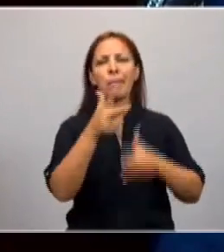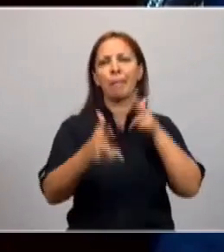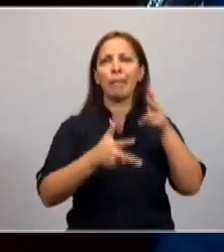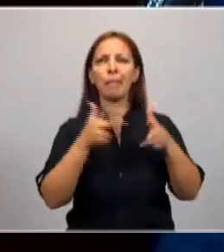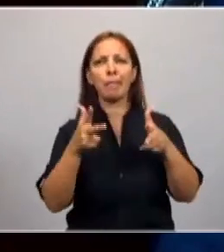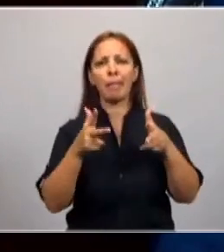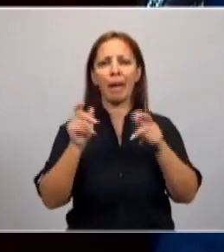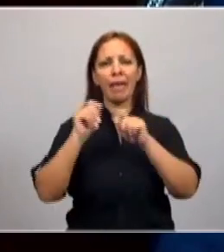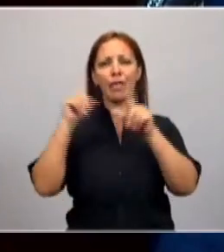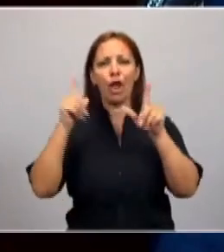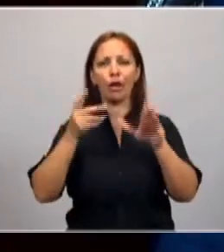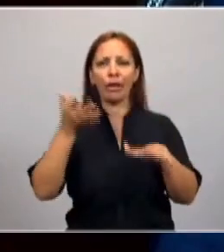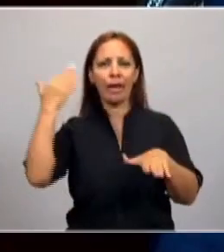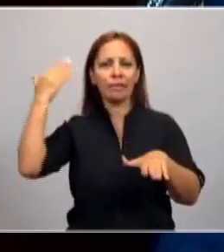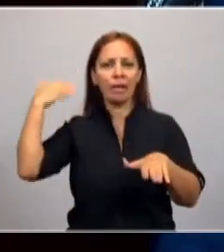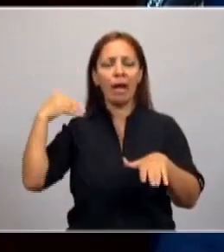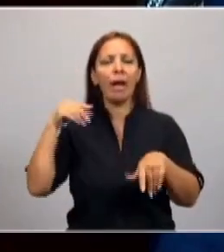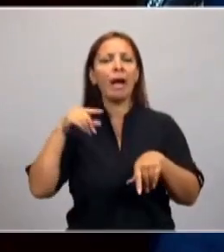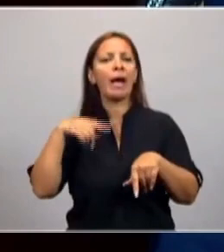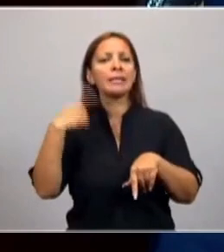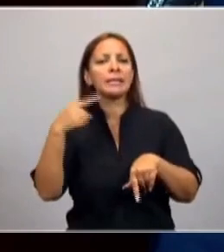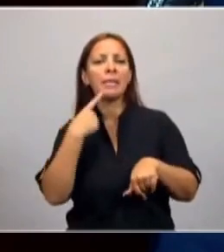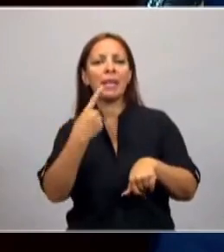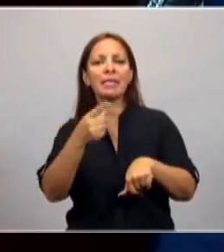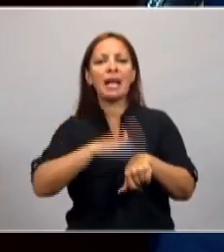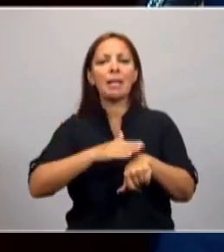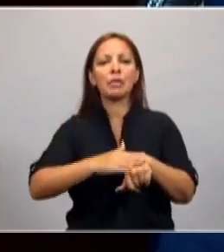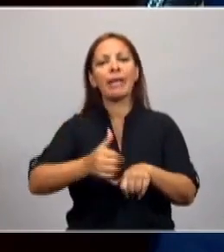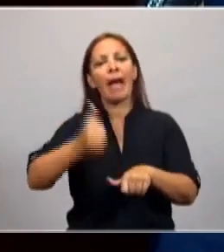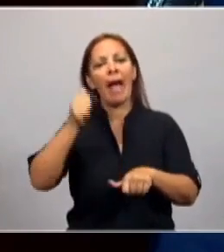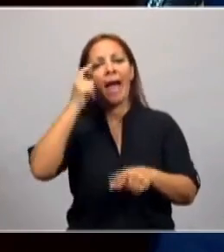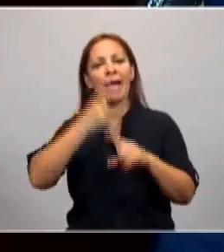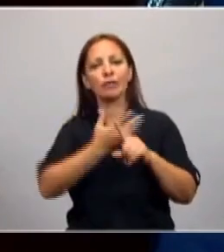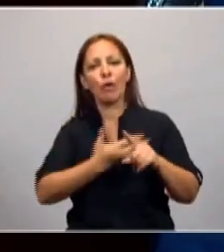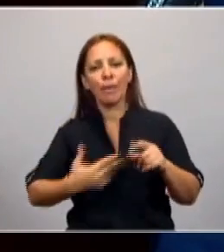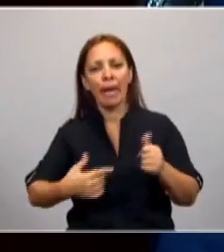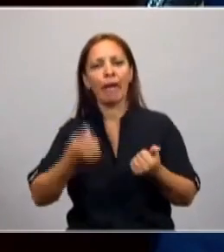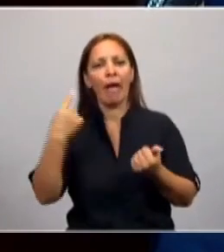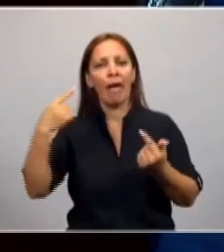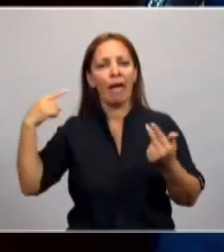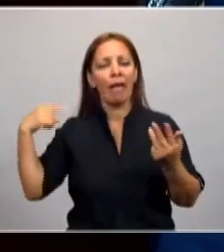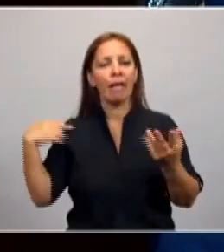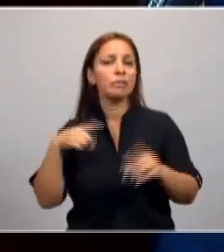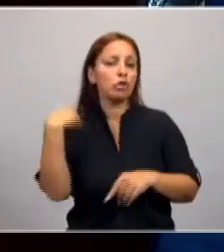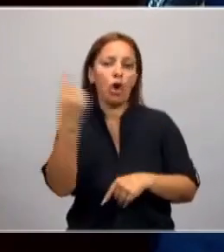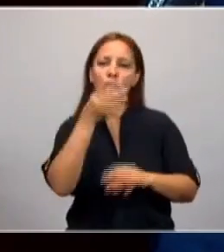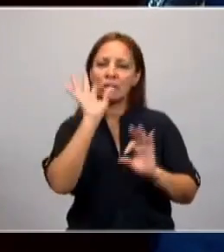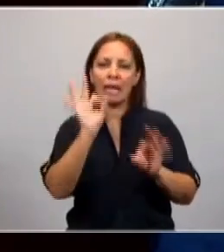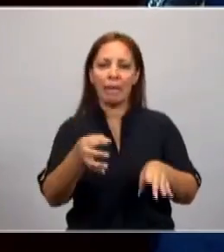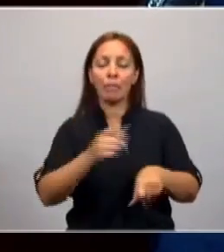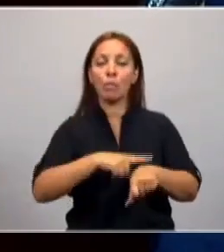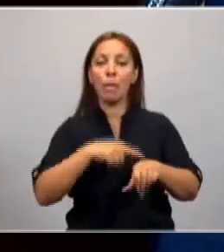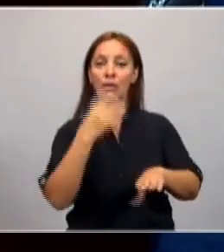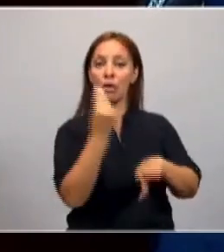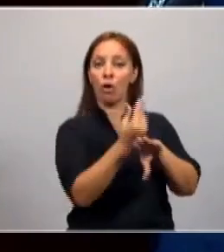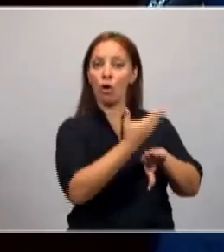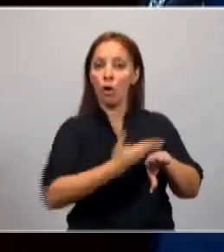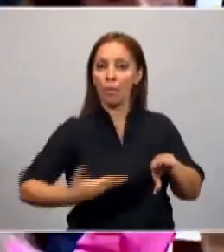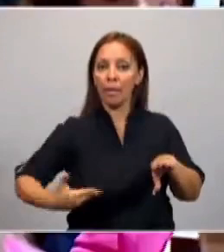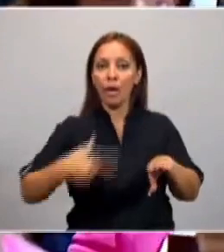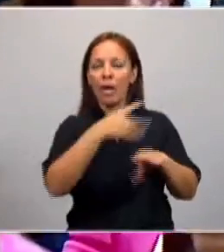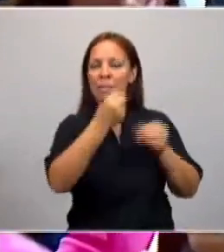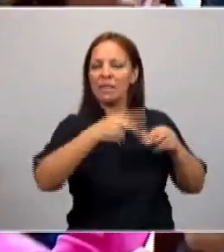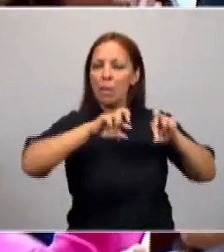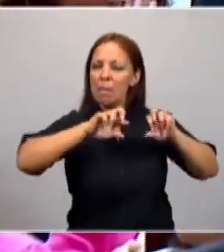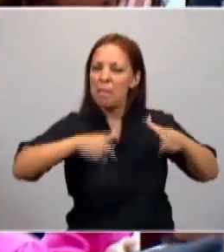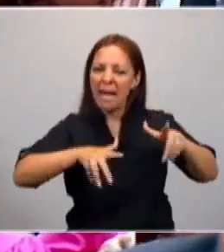que se señale para atrás al atribuir las responsabilidades, todo el mundo sabe que desde que asumió este gobierno y comenzó a ejecutar su